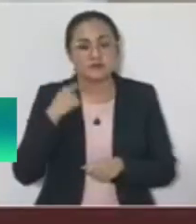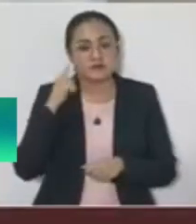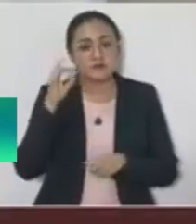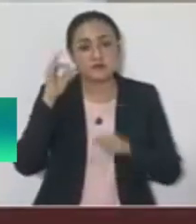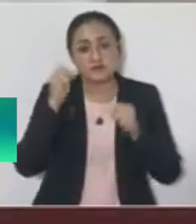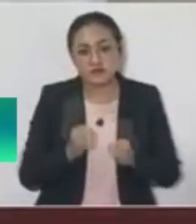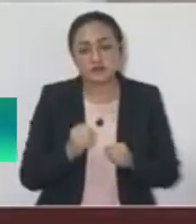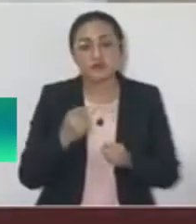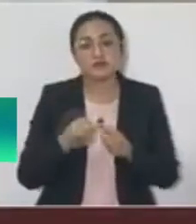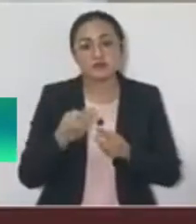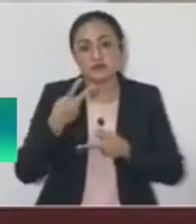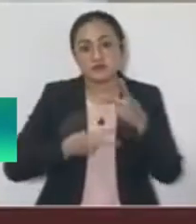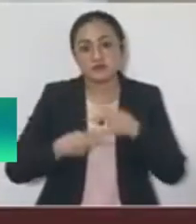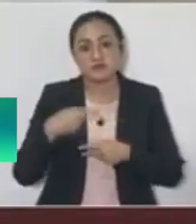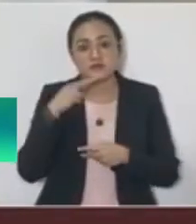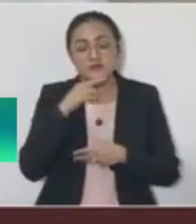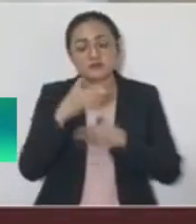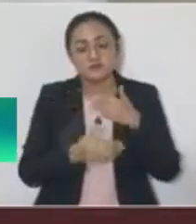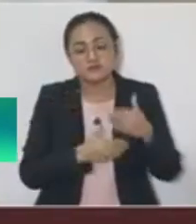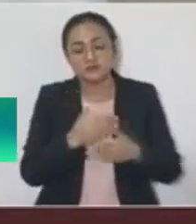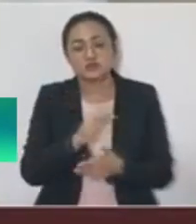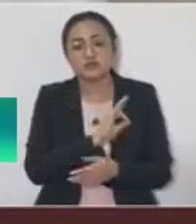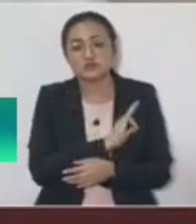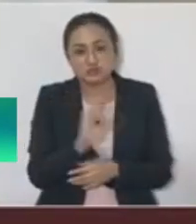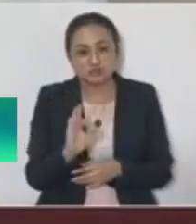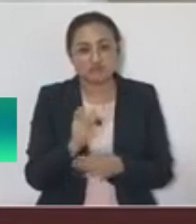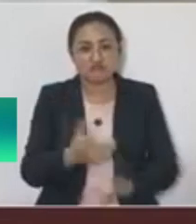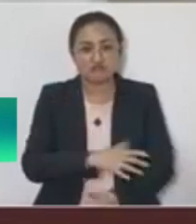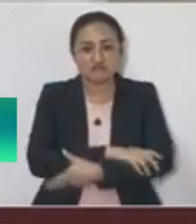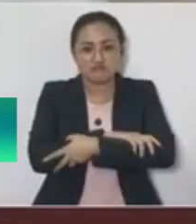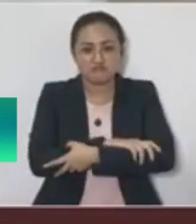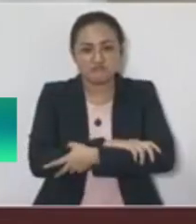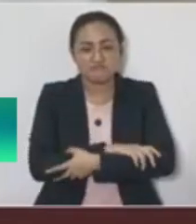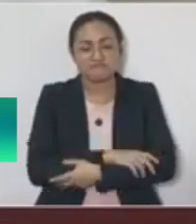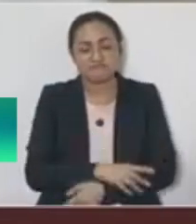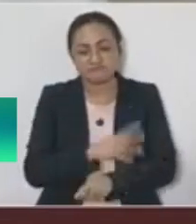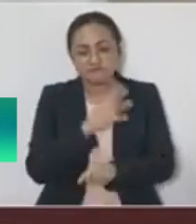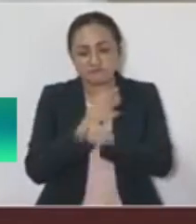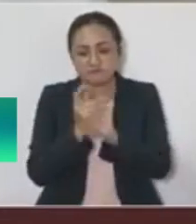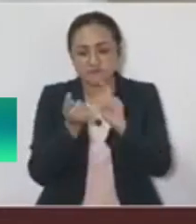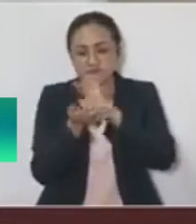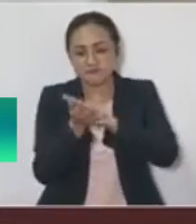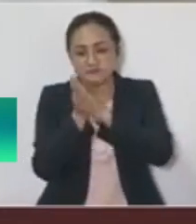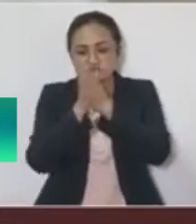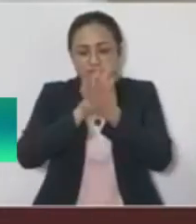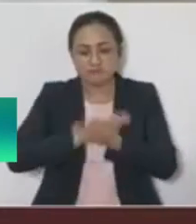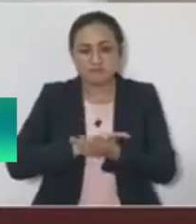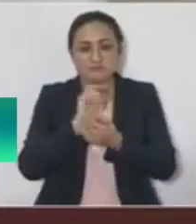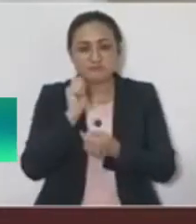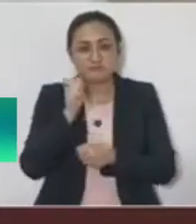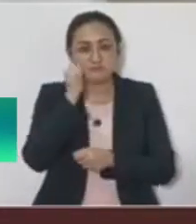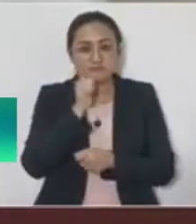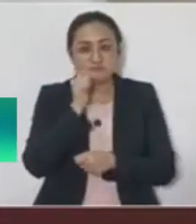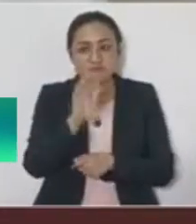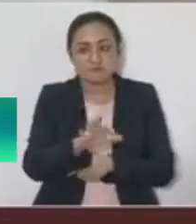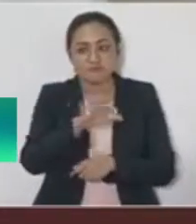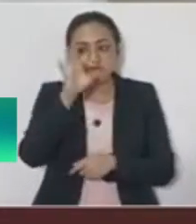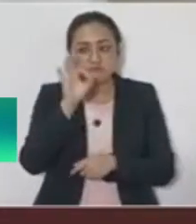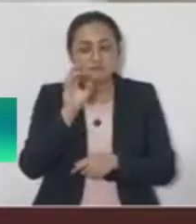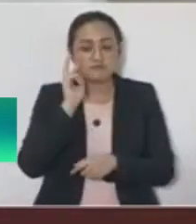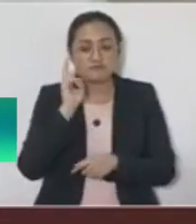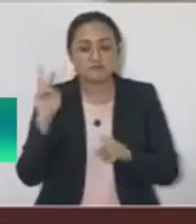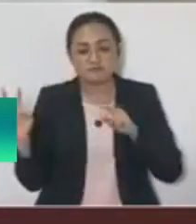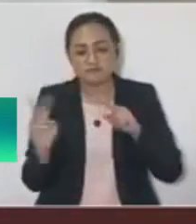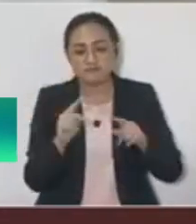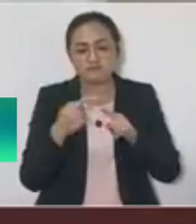su presencia el seguir avanzando en la consolidación de la Cuarta Transformación, siempre buscando que la visión de